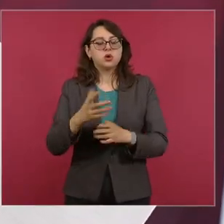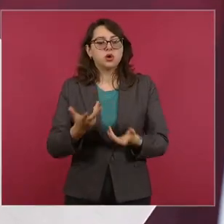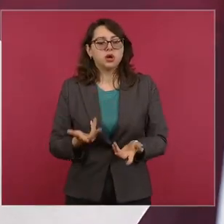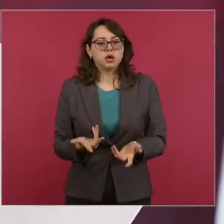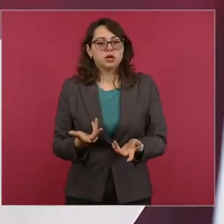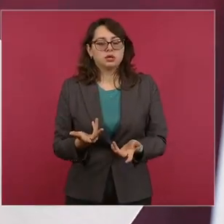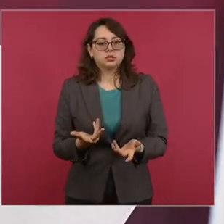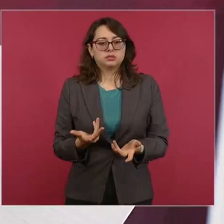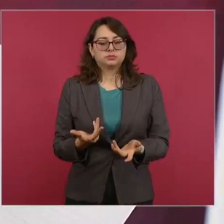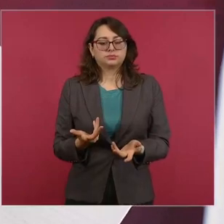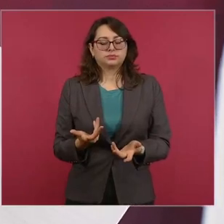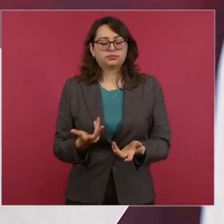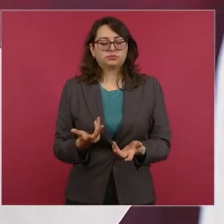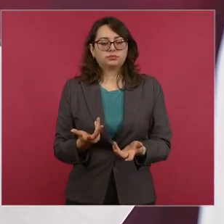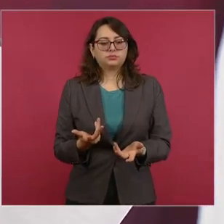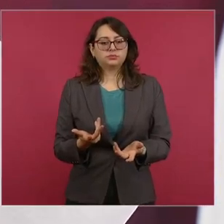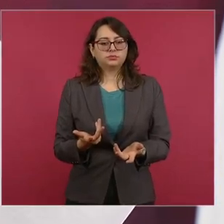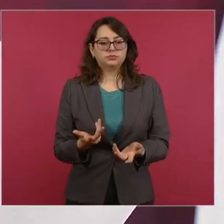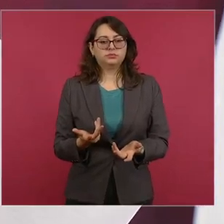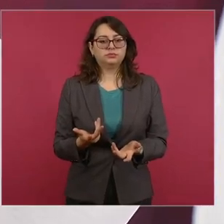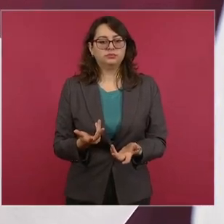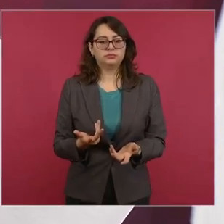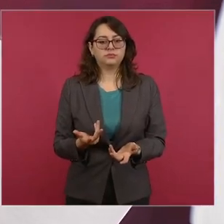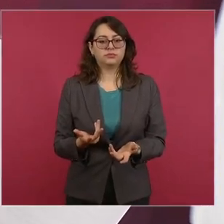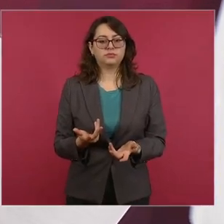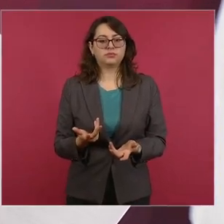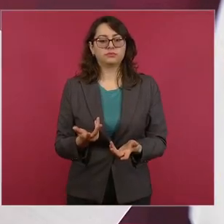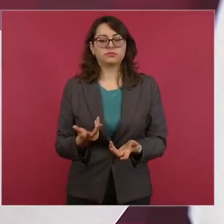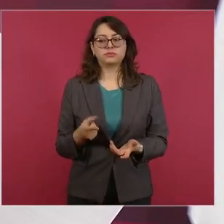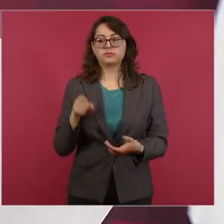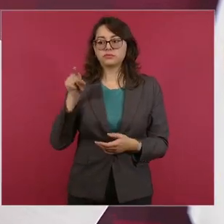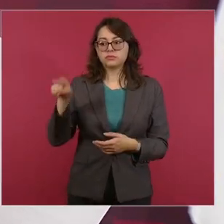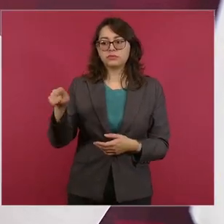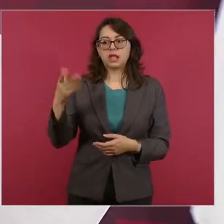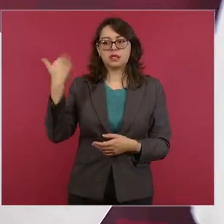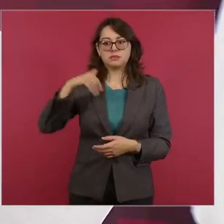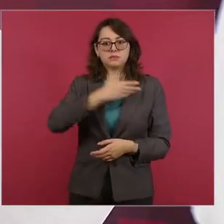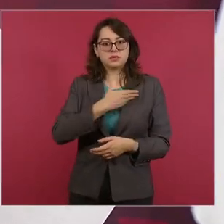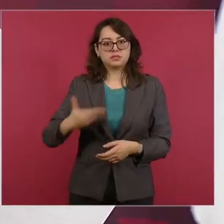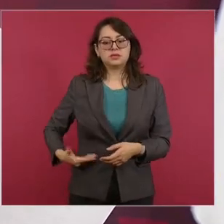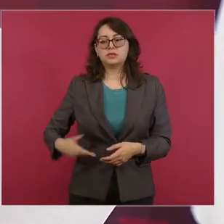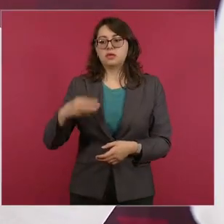que le tocó el rescate de Evo Morales